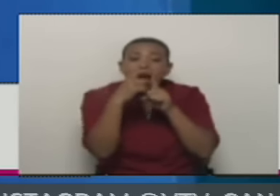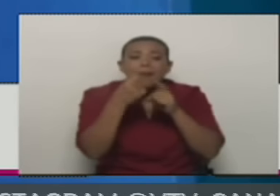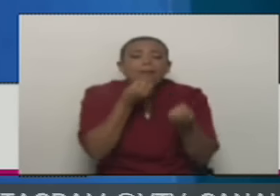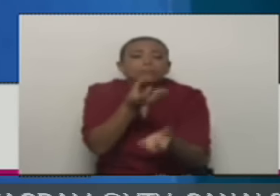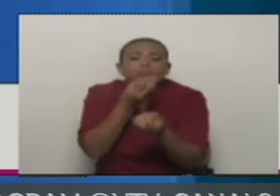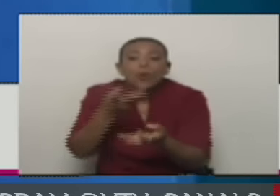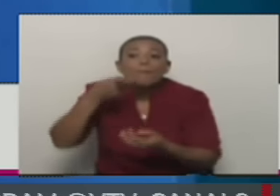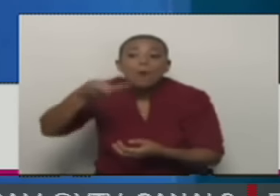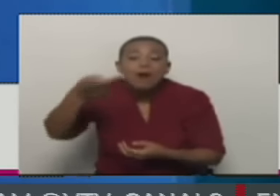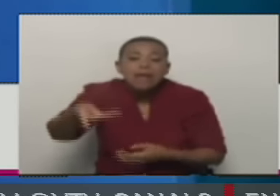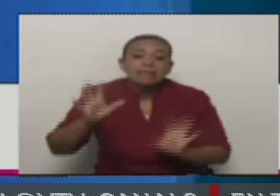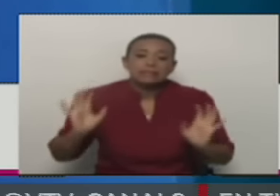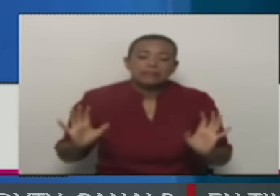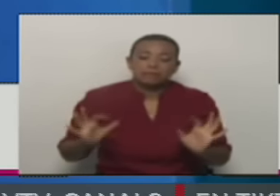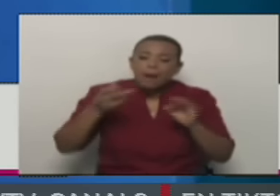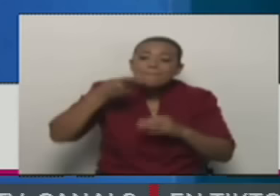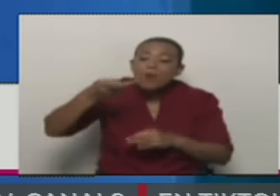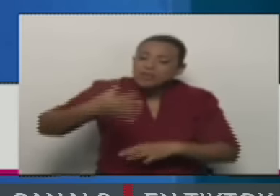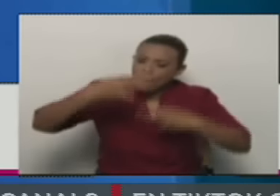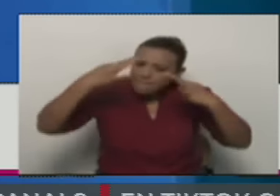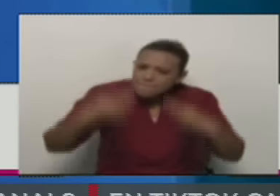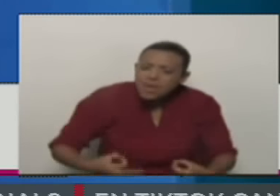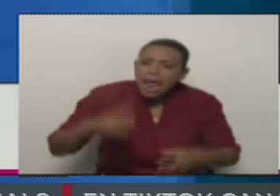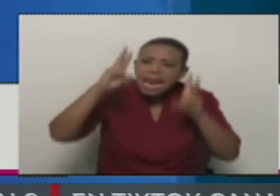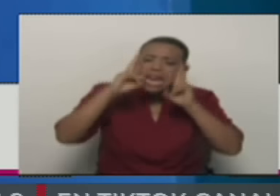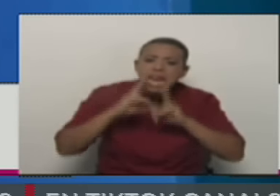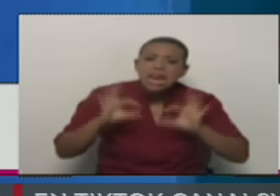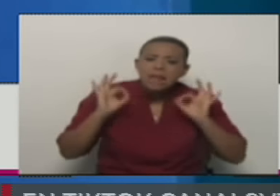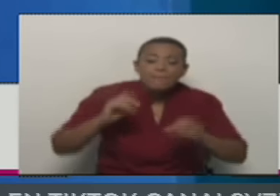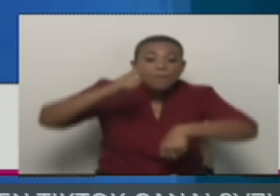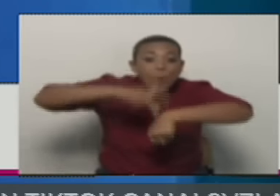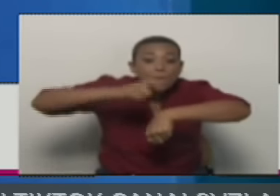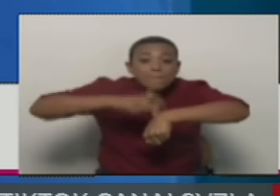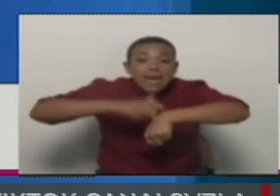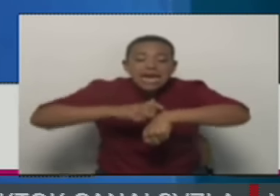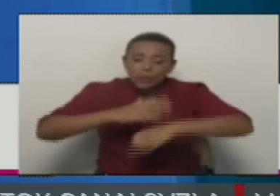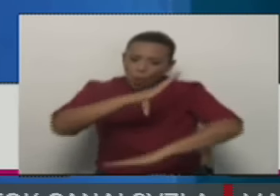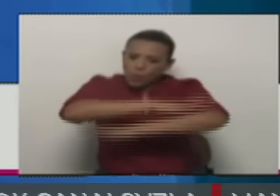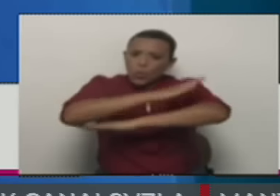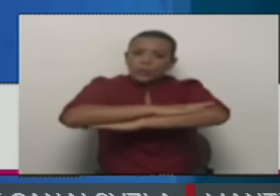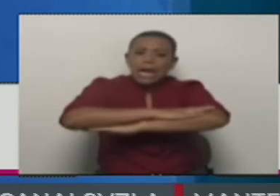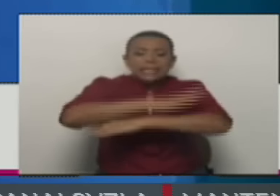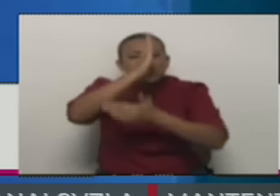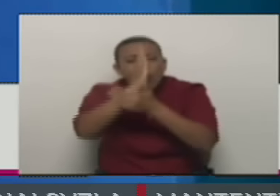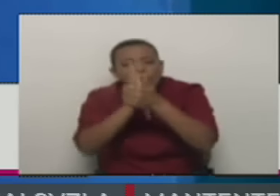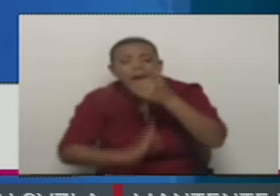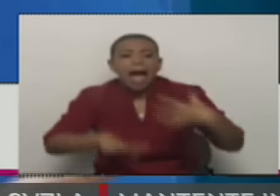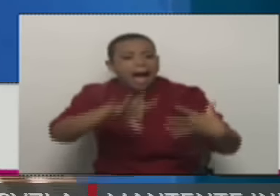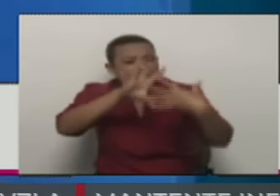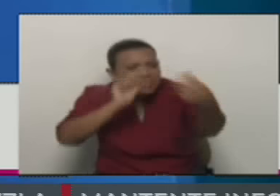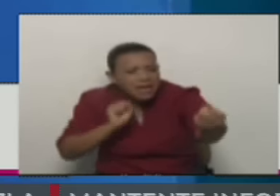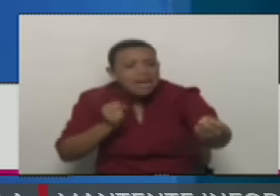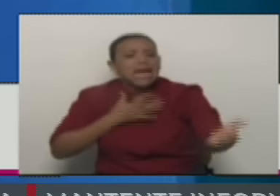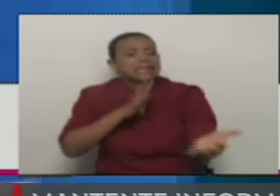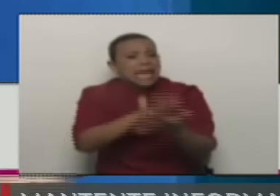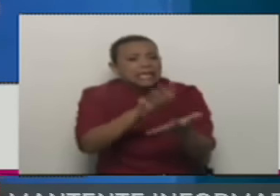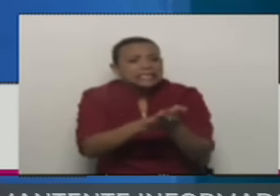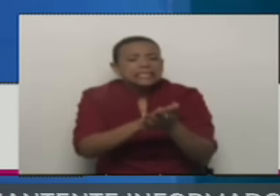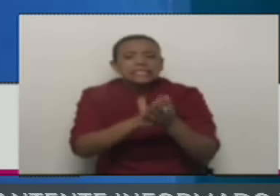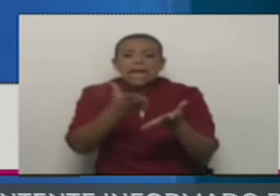la política, con P mayúscula. Es el momento de una actitud dialogante, de entendimiento, abarcante,